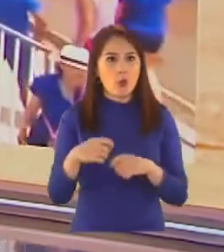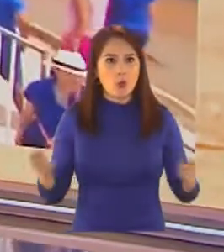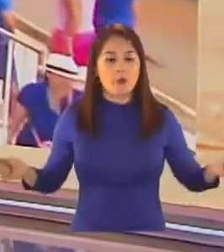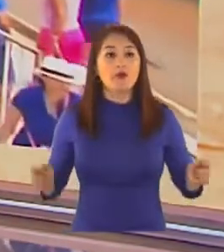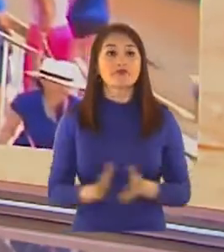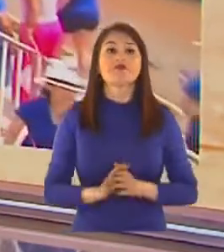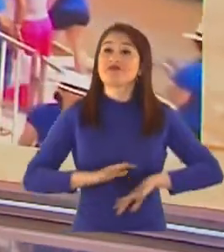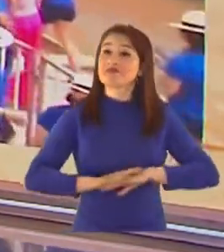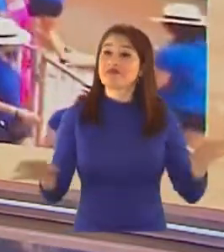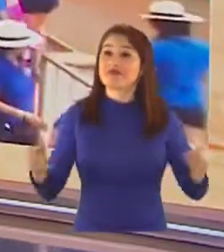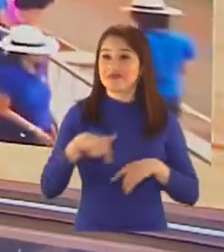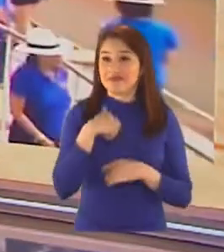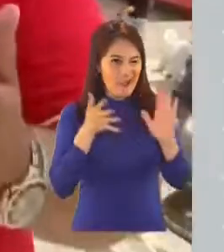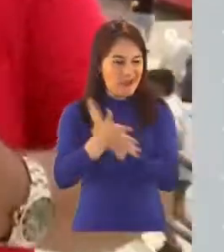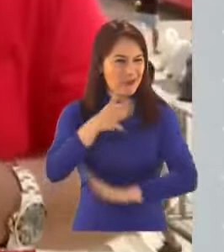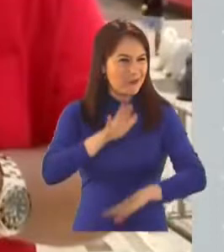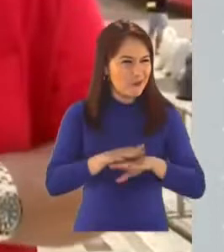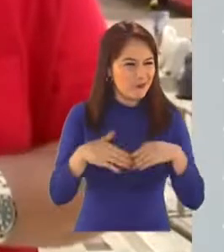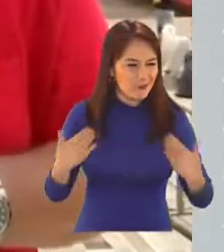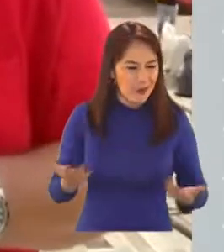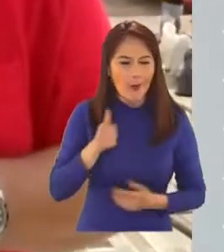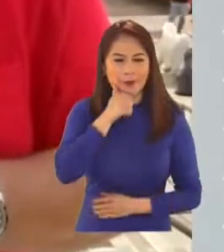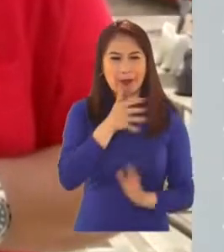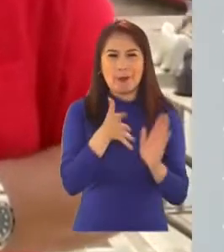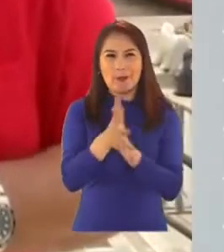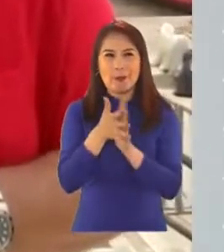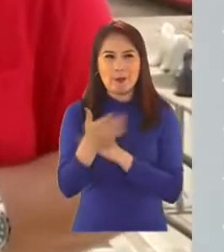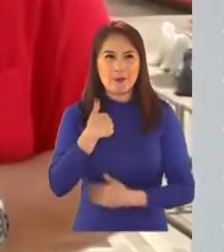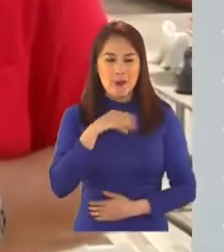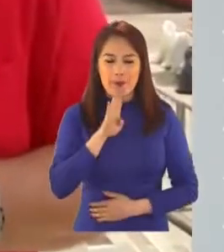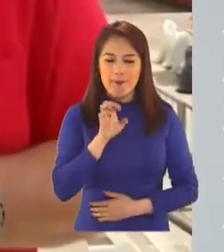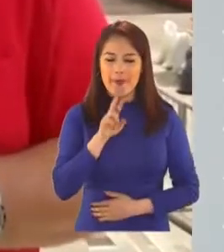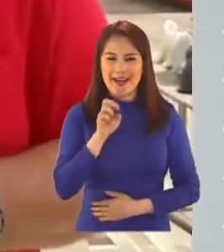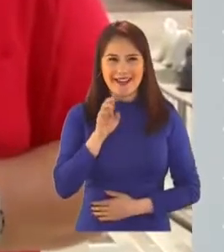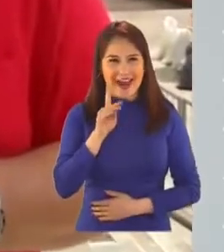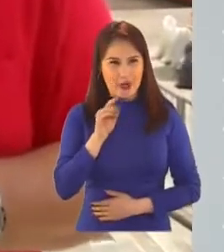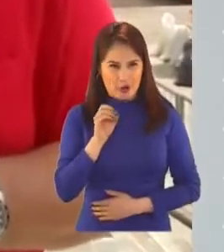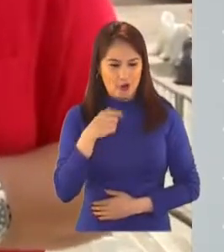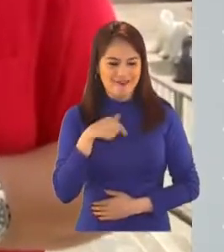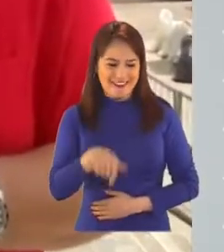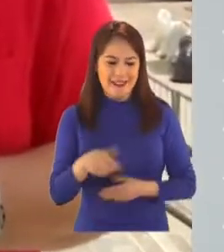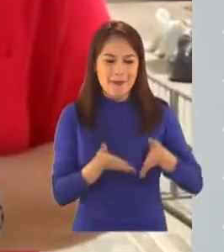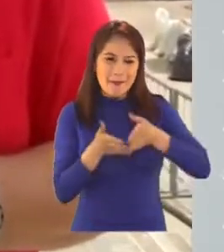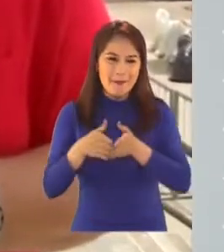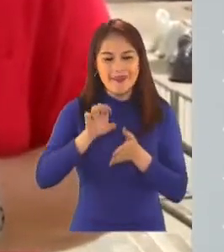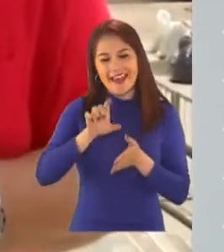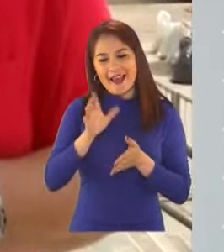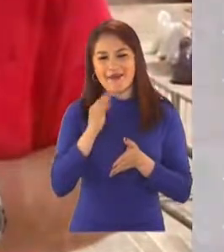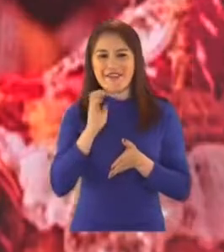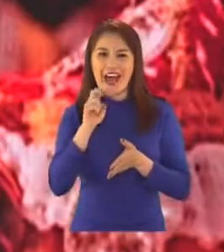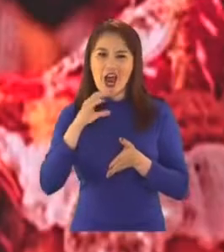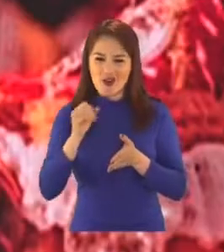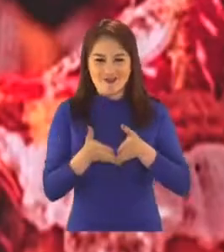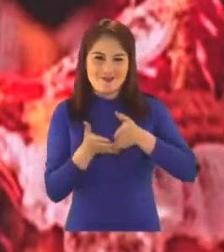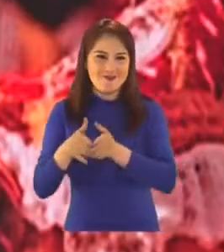Hola, ¿qué tal, Daniela? Muy buenas tardes. Continuamos. La cámara de Carlos Sierra, Bernardo Sanabria, Noticias RCN, desde el Banco Magdalena. Chao,